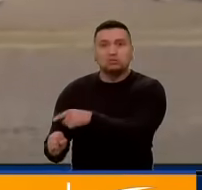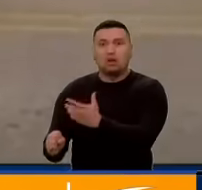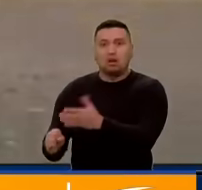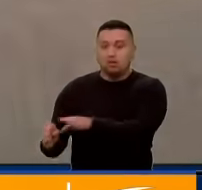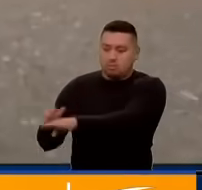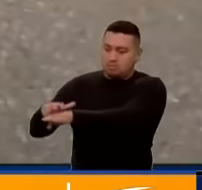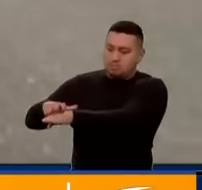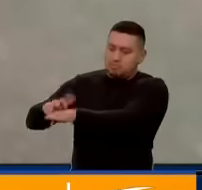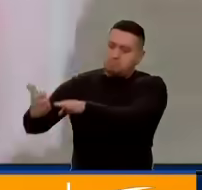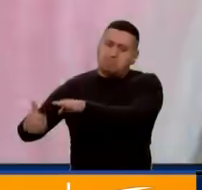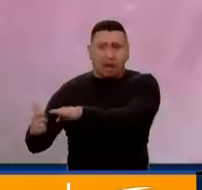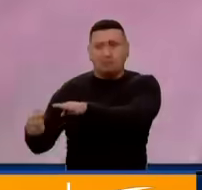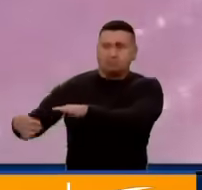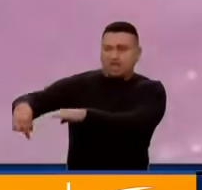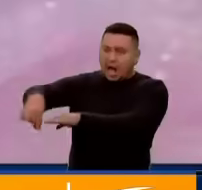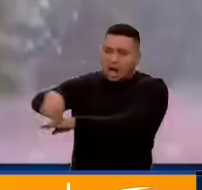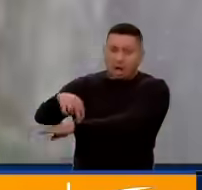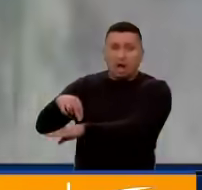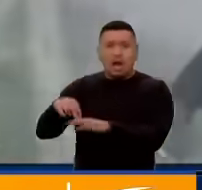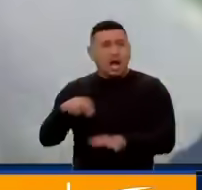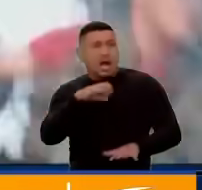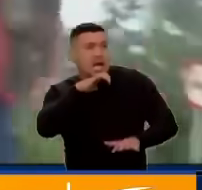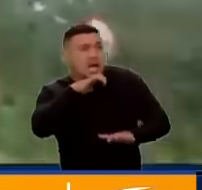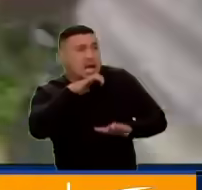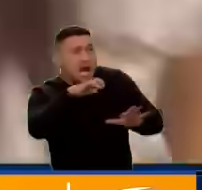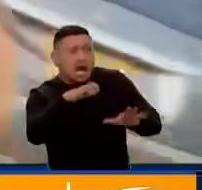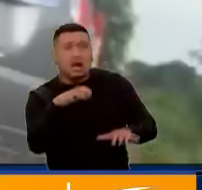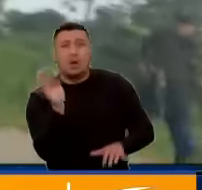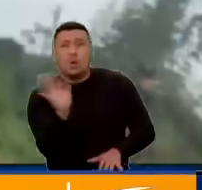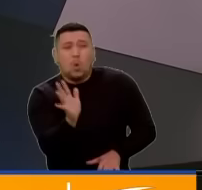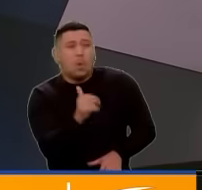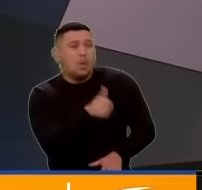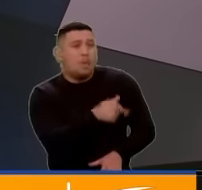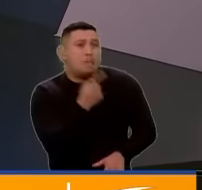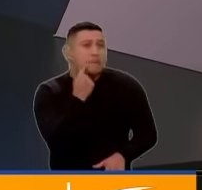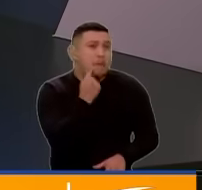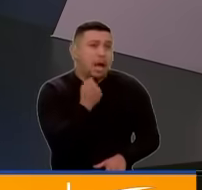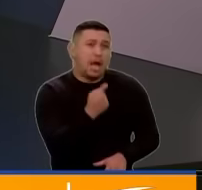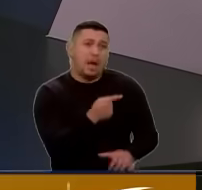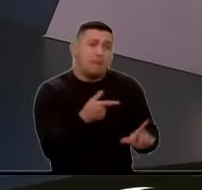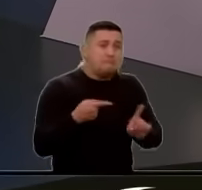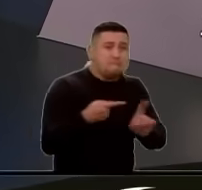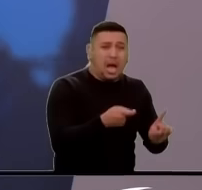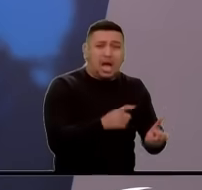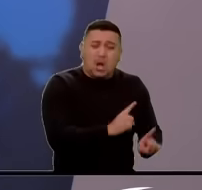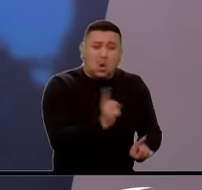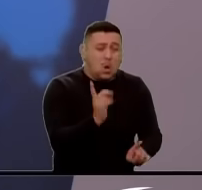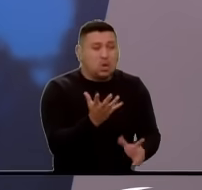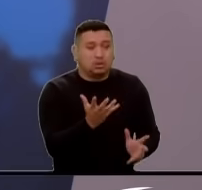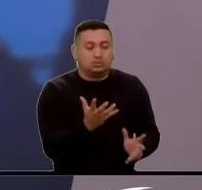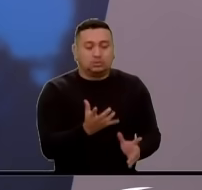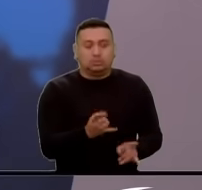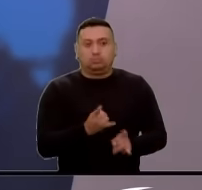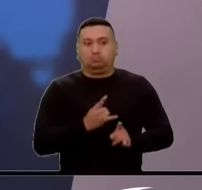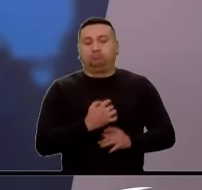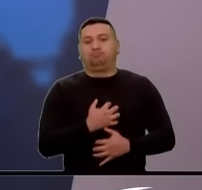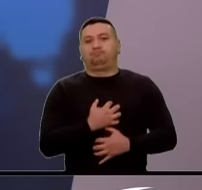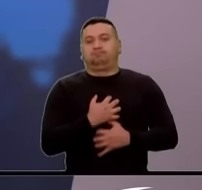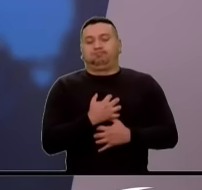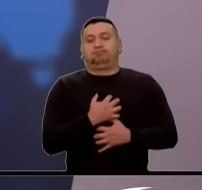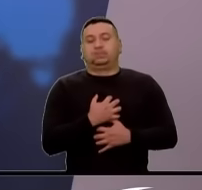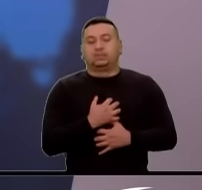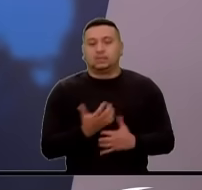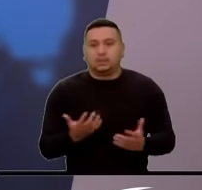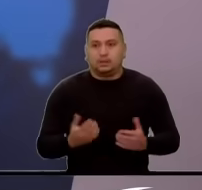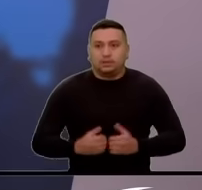que por favor no asesinen a su papá. Concejal, La niña sale corriendo hacia el carro,